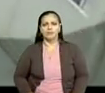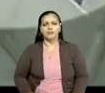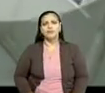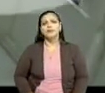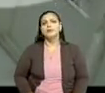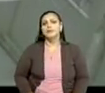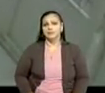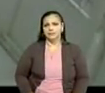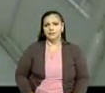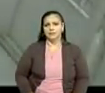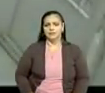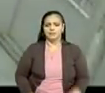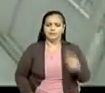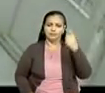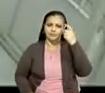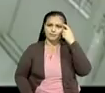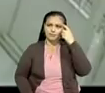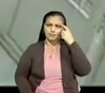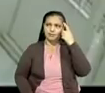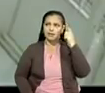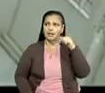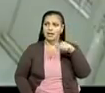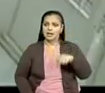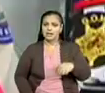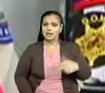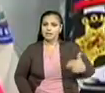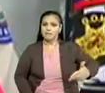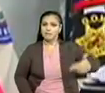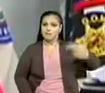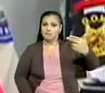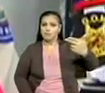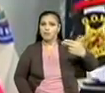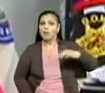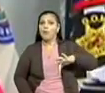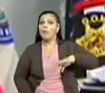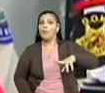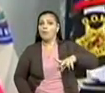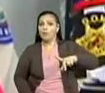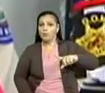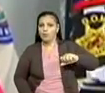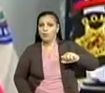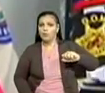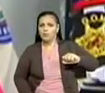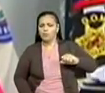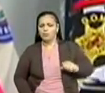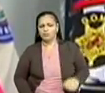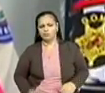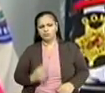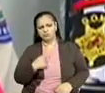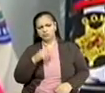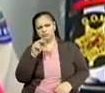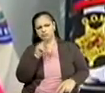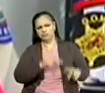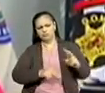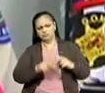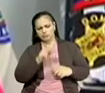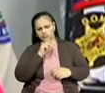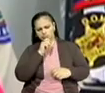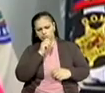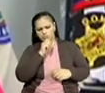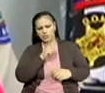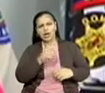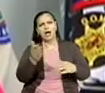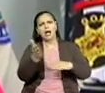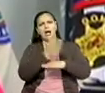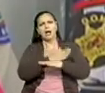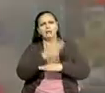de otros lares. Mediante el empleo de armas de fuego a personas en similares características como las observadas en videos